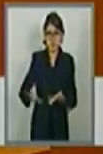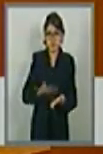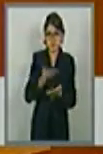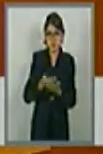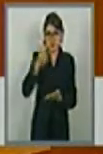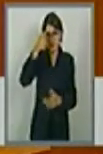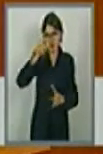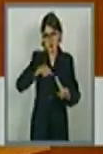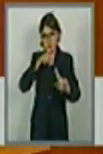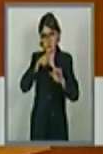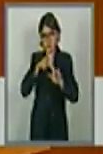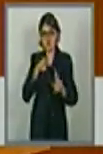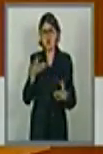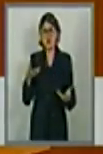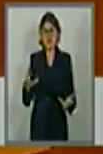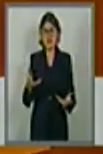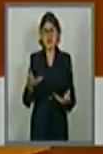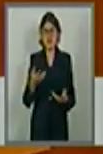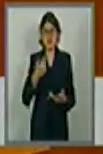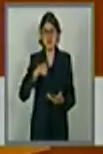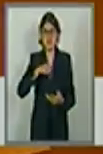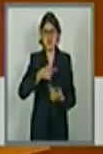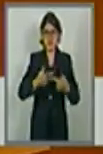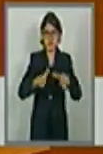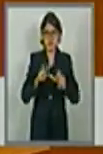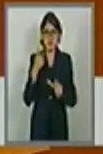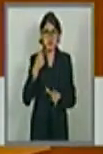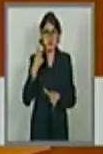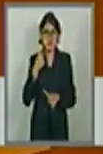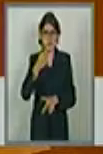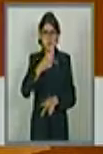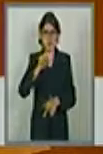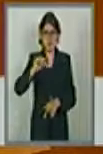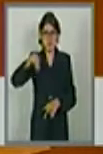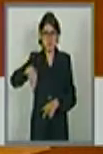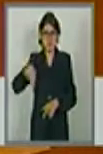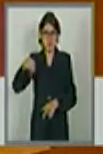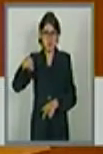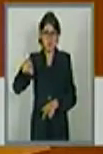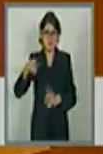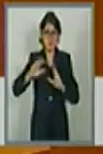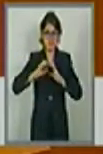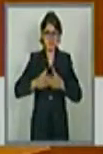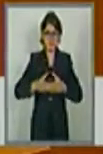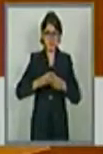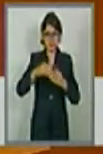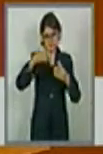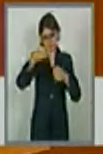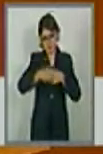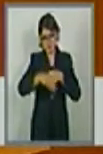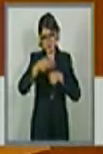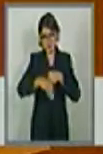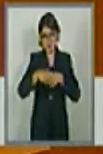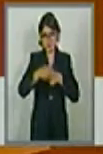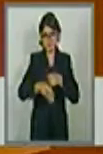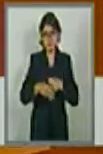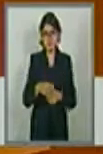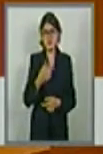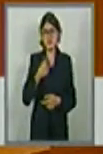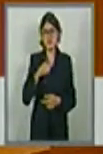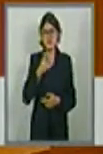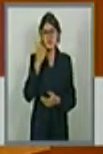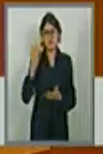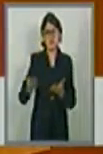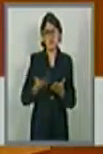este punto de acuerdo a nombre de integrantes del Grupo Parlamentario de Acción Nacional de la Comisión Permanente, para poner sobre